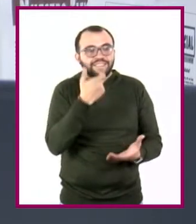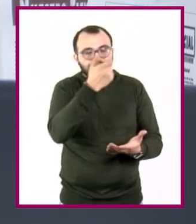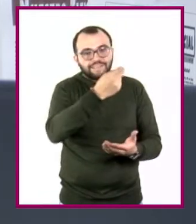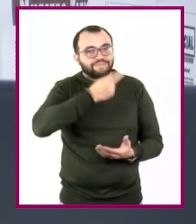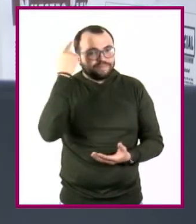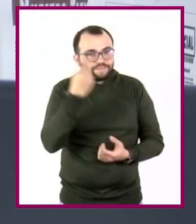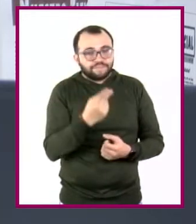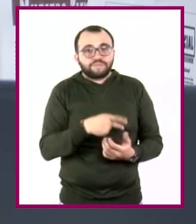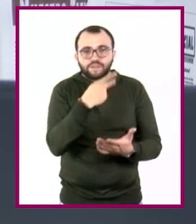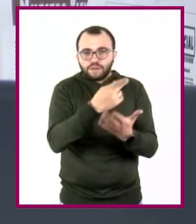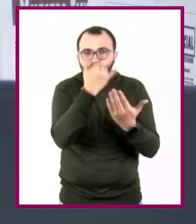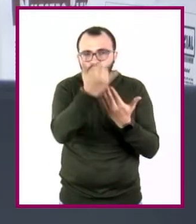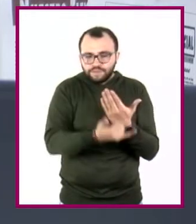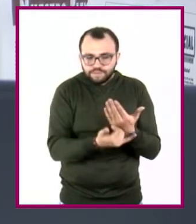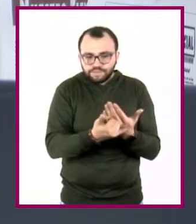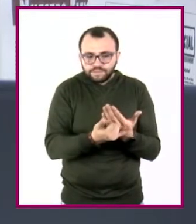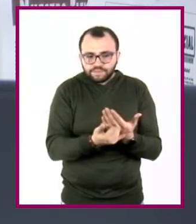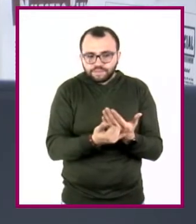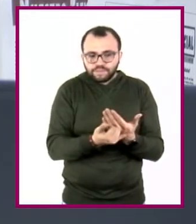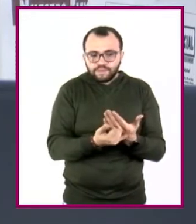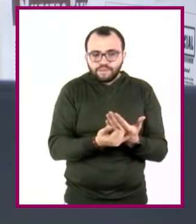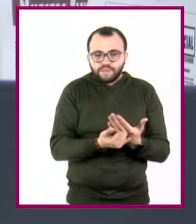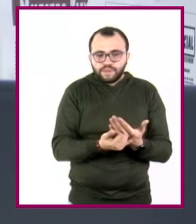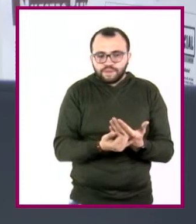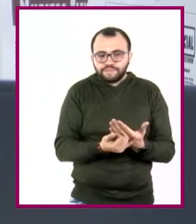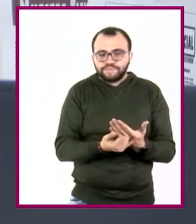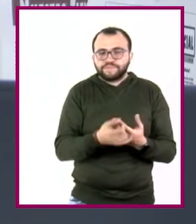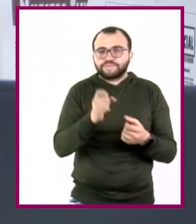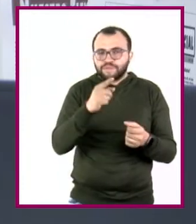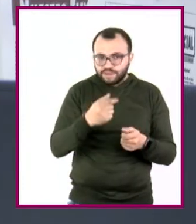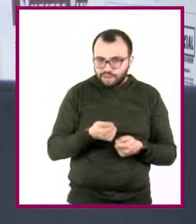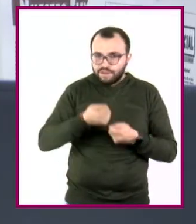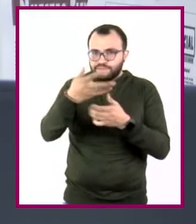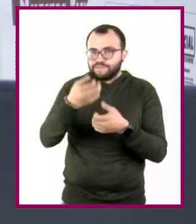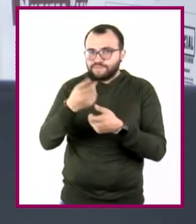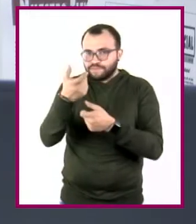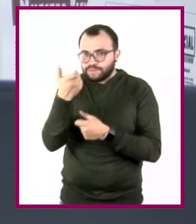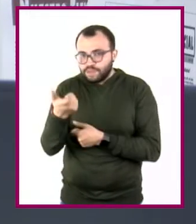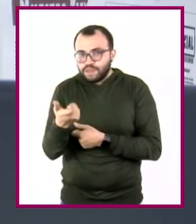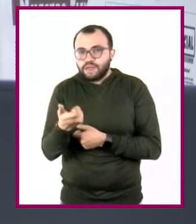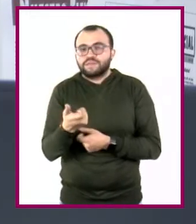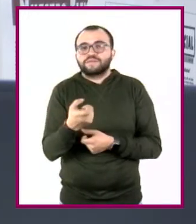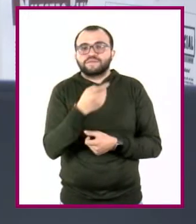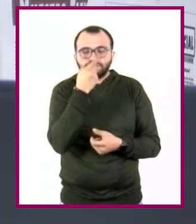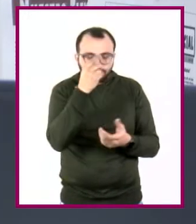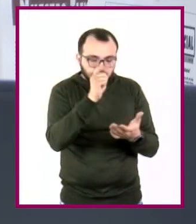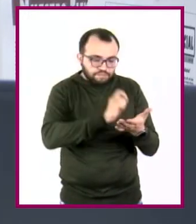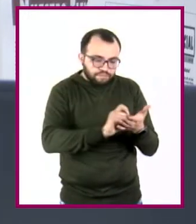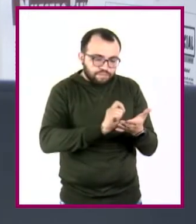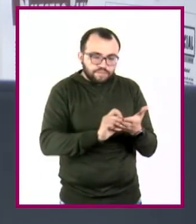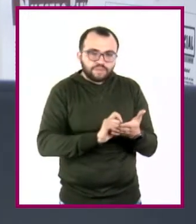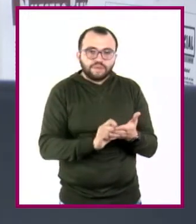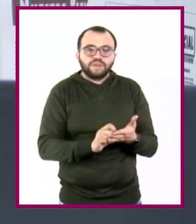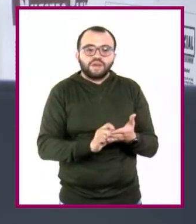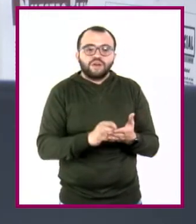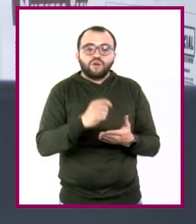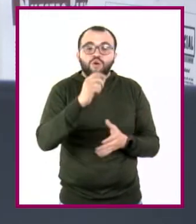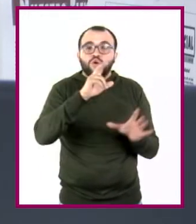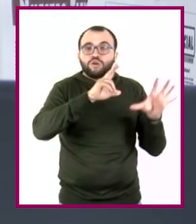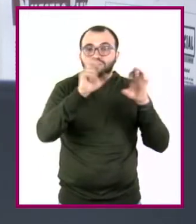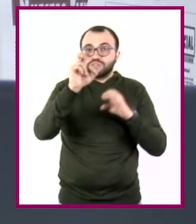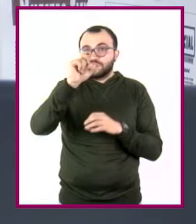el proyecto de presupuesto de egresos de la Federación 2021, se propone un presupuesto educativo de